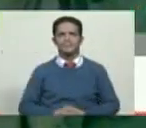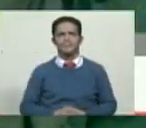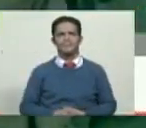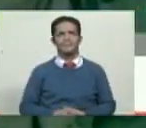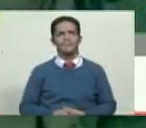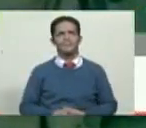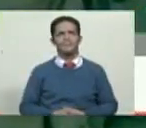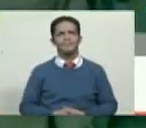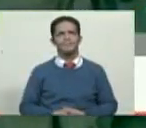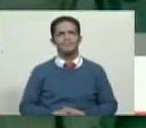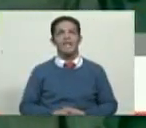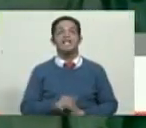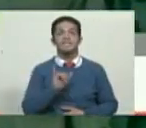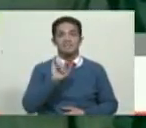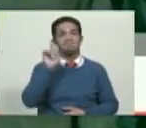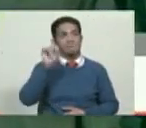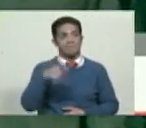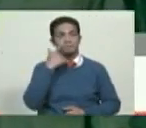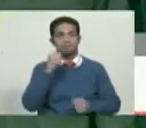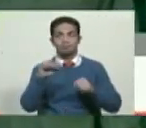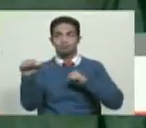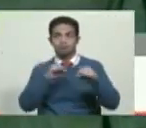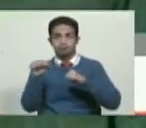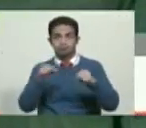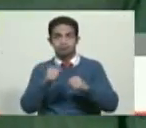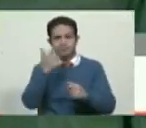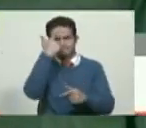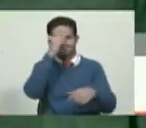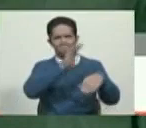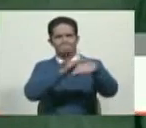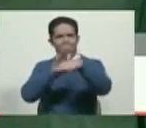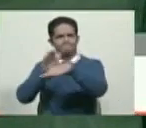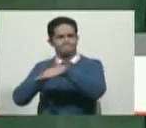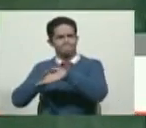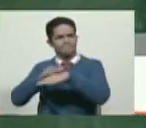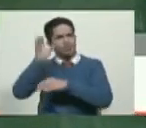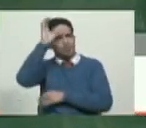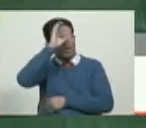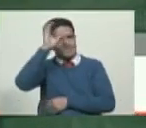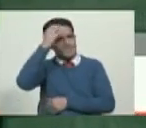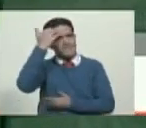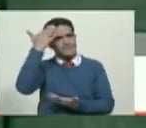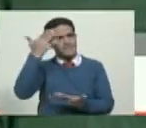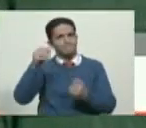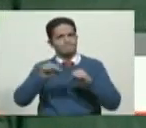y mucha movilización de la conciencia, mucha movilización militar.